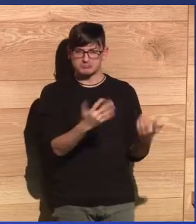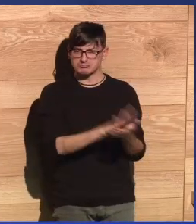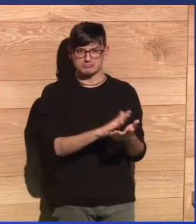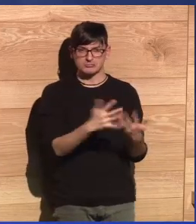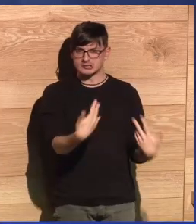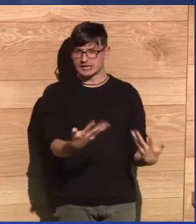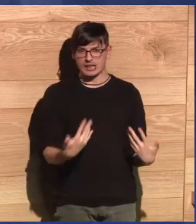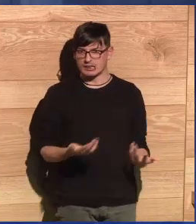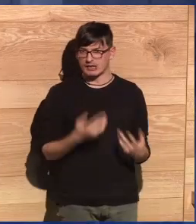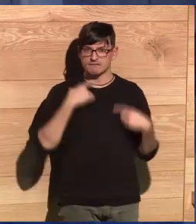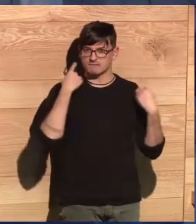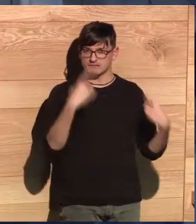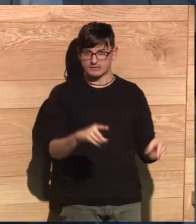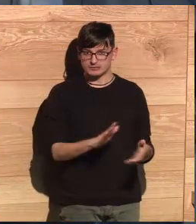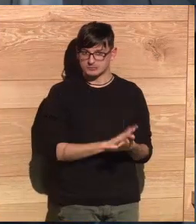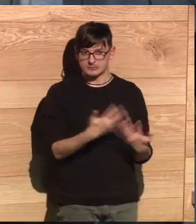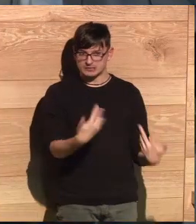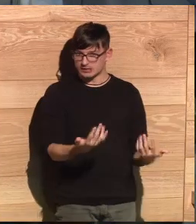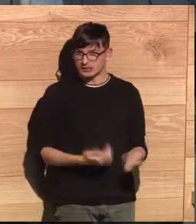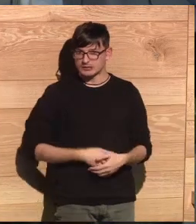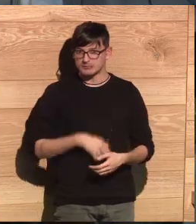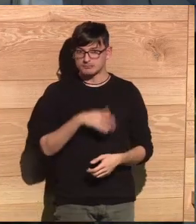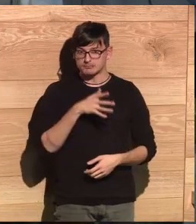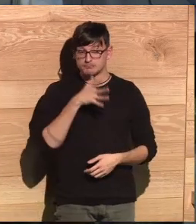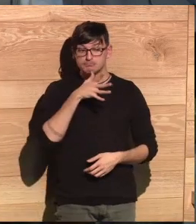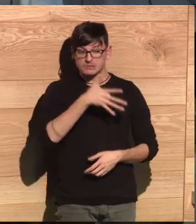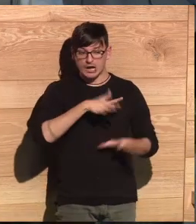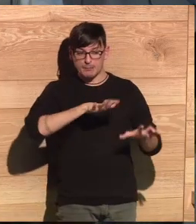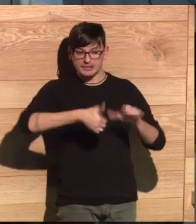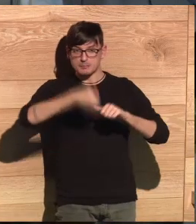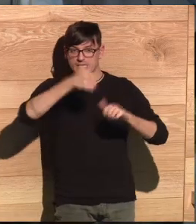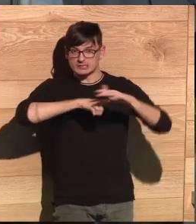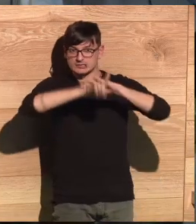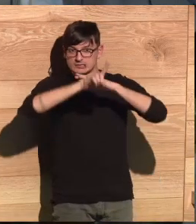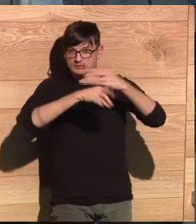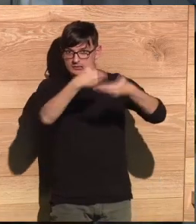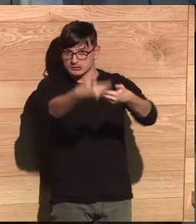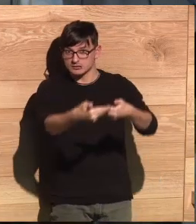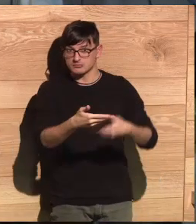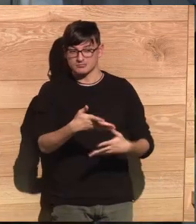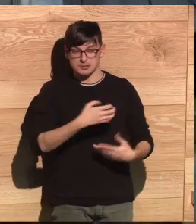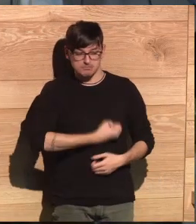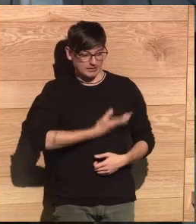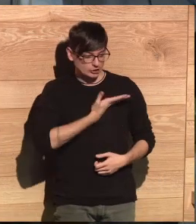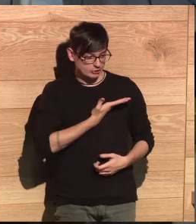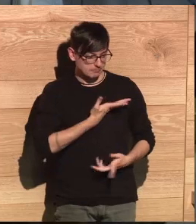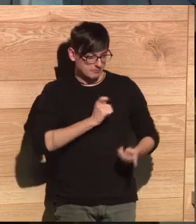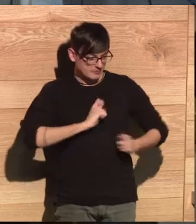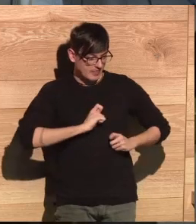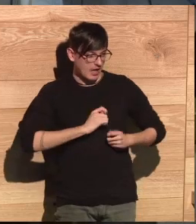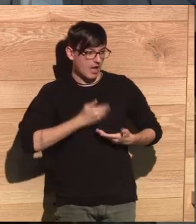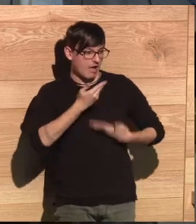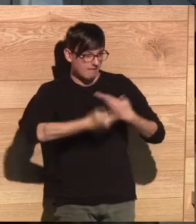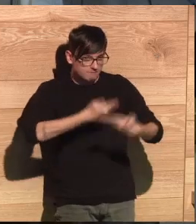fracasar, que de hecho de ahí es de donde nace el crecimiento. Pero que realmente esa pasión es lo que te empuja y es lo que al final